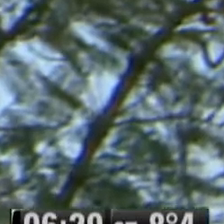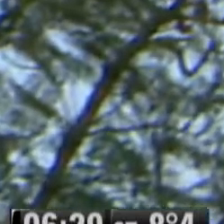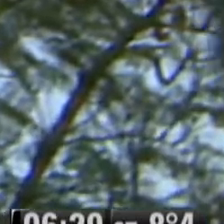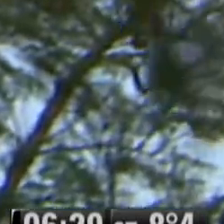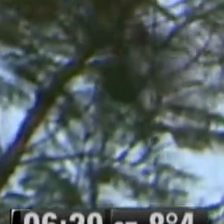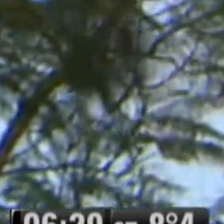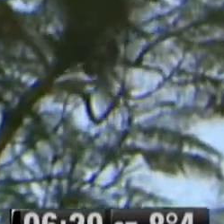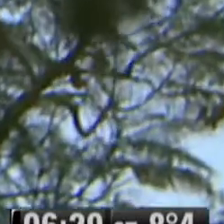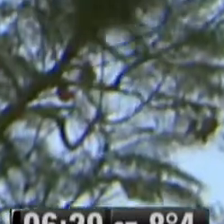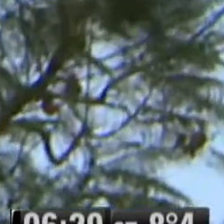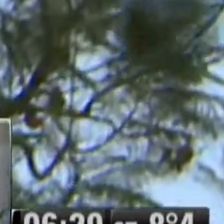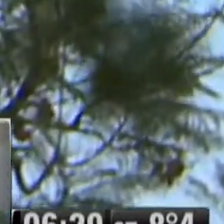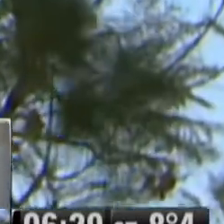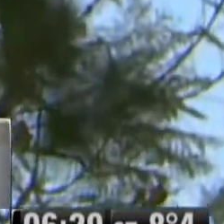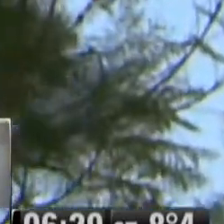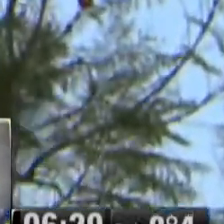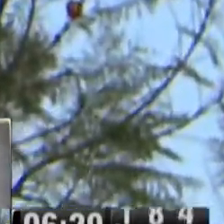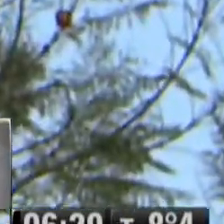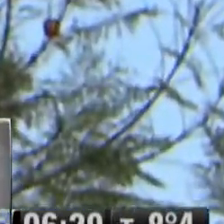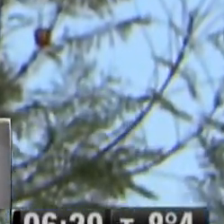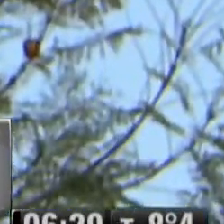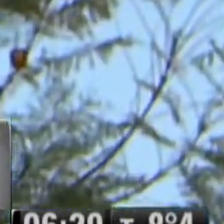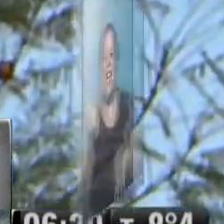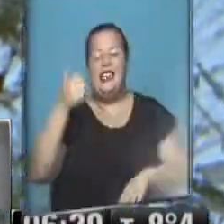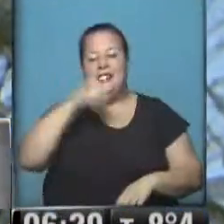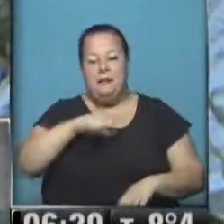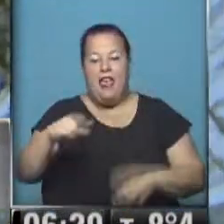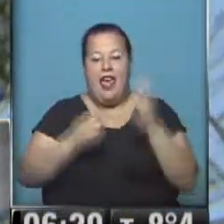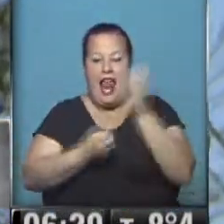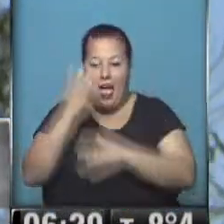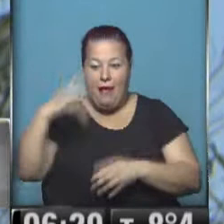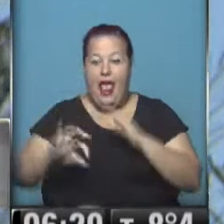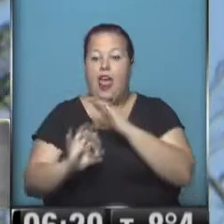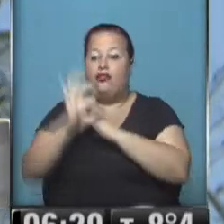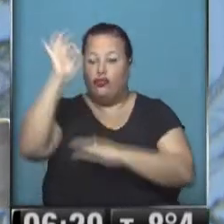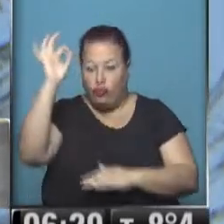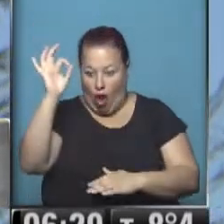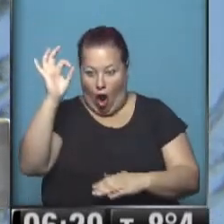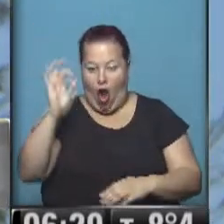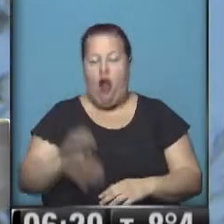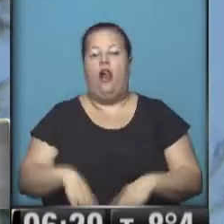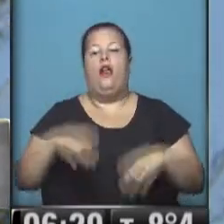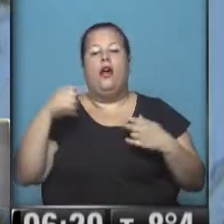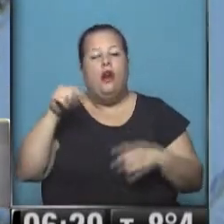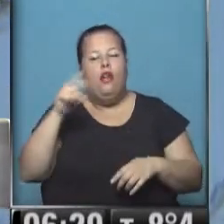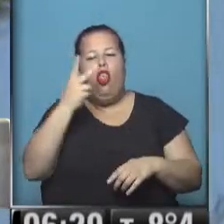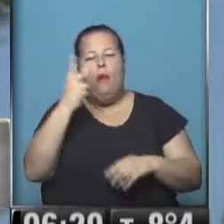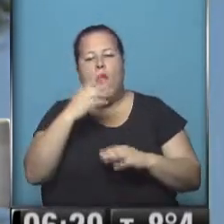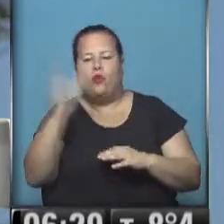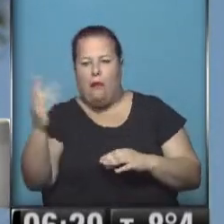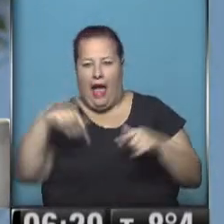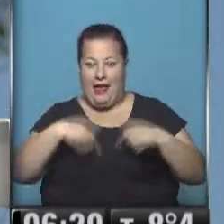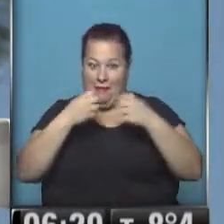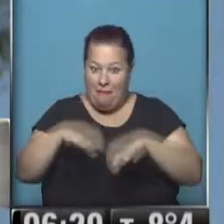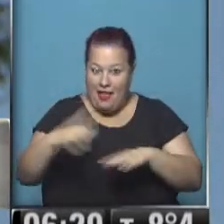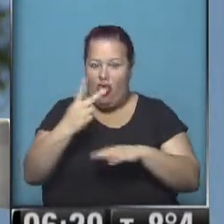vamos vamos que es fiesta a las 6 31 sale el sol 12 minutos después